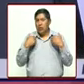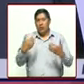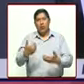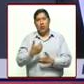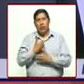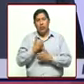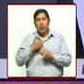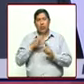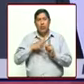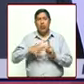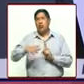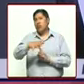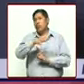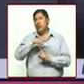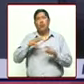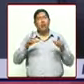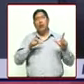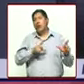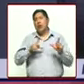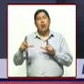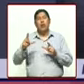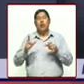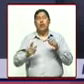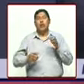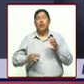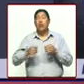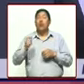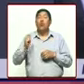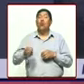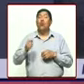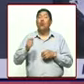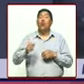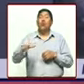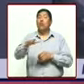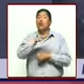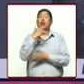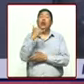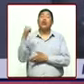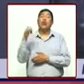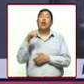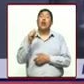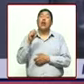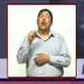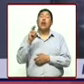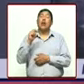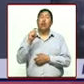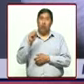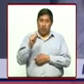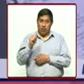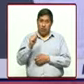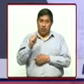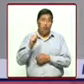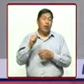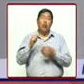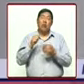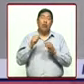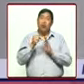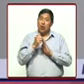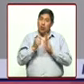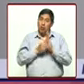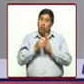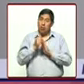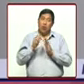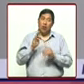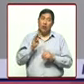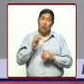acogimiento circunstancial dispuesto por la juez de Asunta, que es la doctora Betty Mamani, quien le